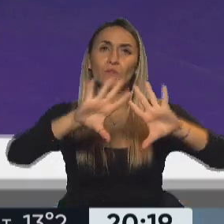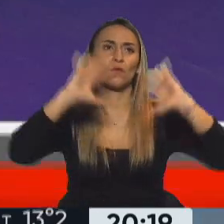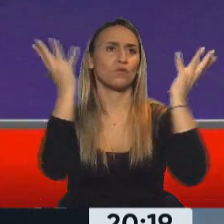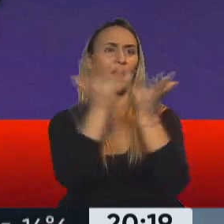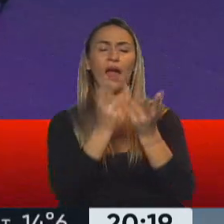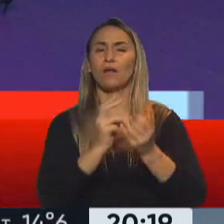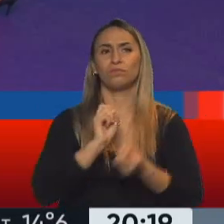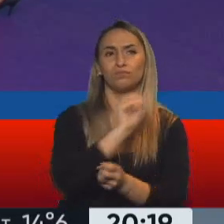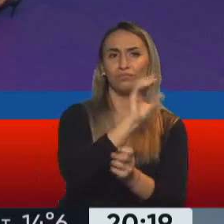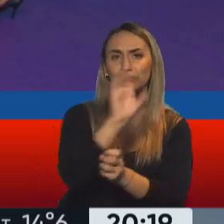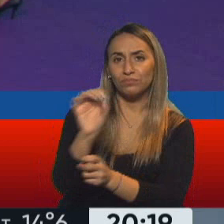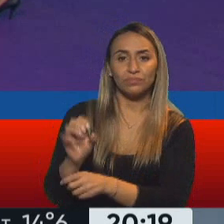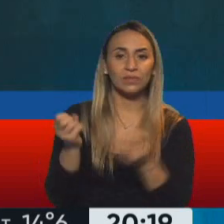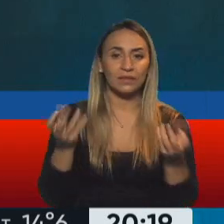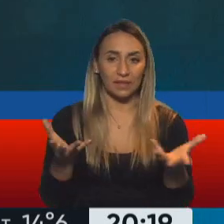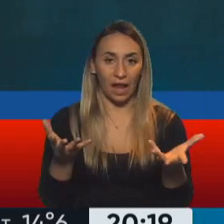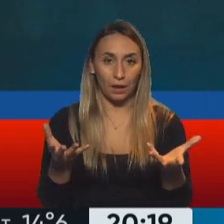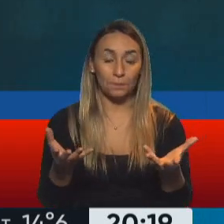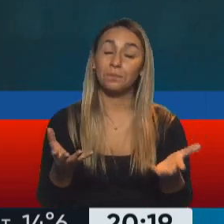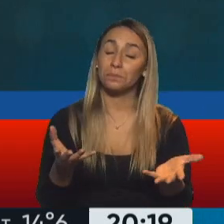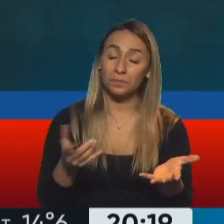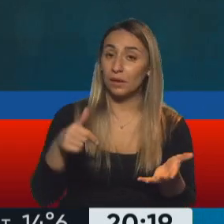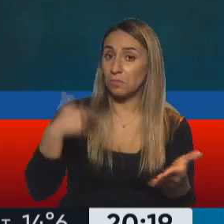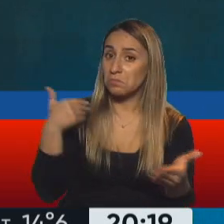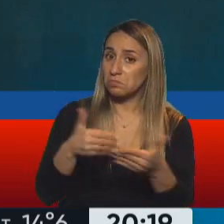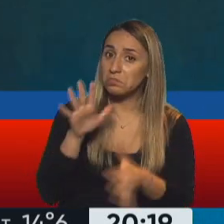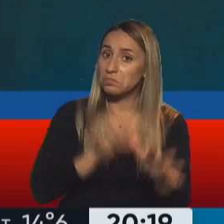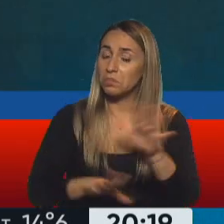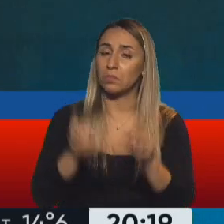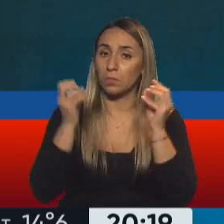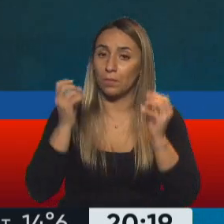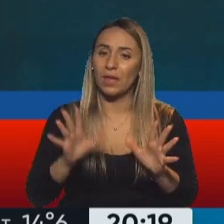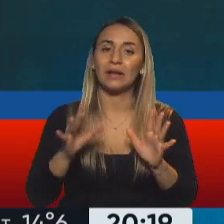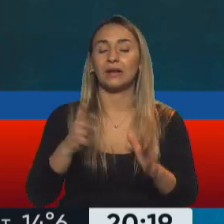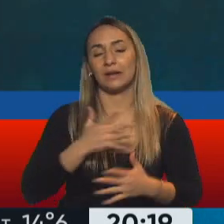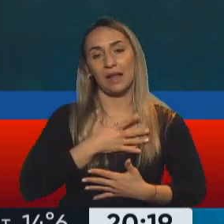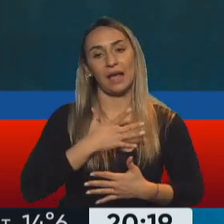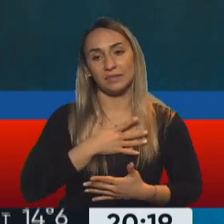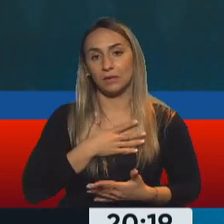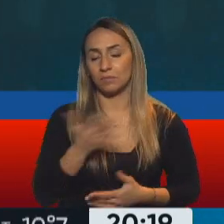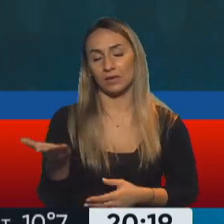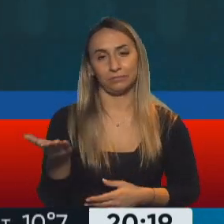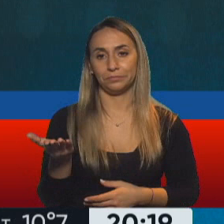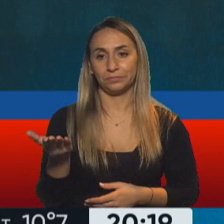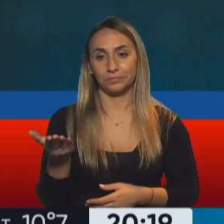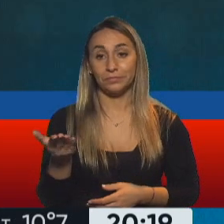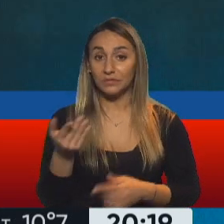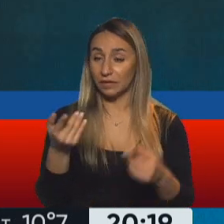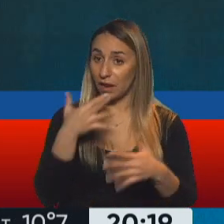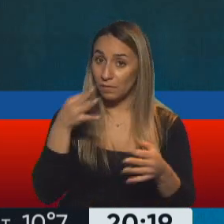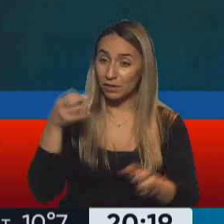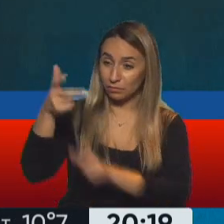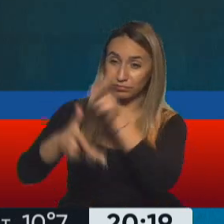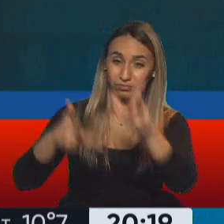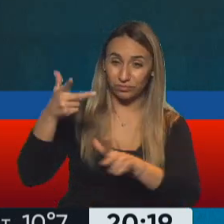nivel global ahora? Mire, bastante bien. Lástima que lo que acaban de decir es absolutamente real.